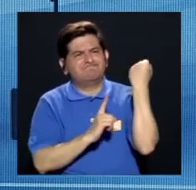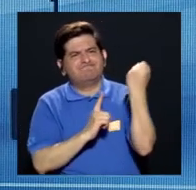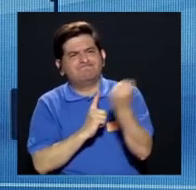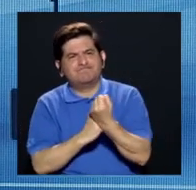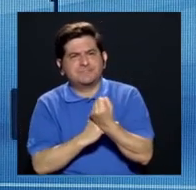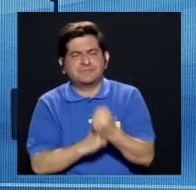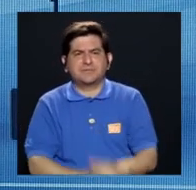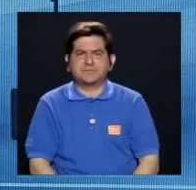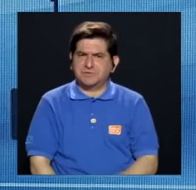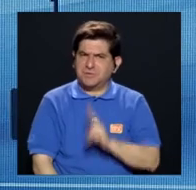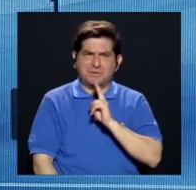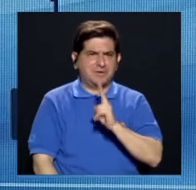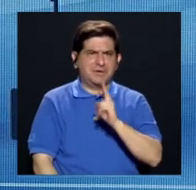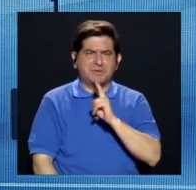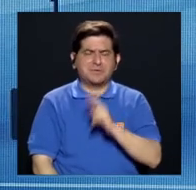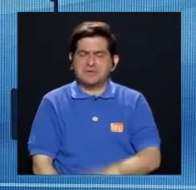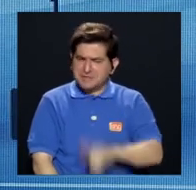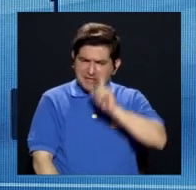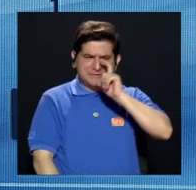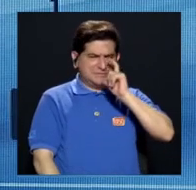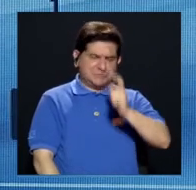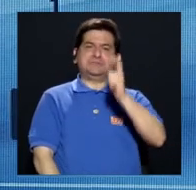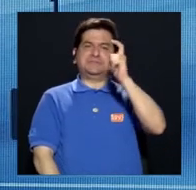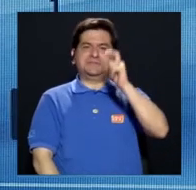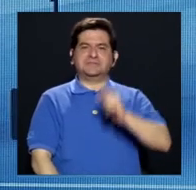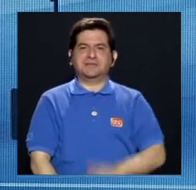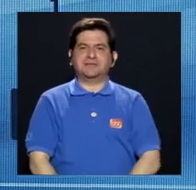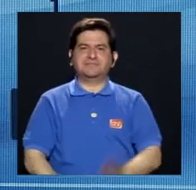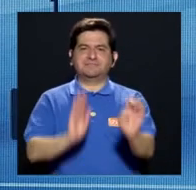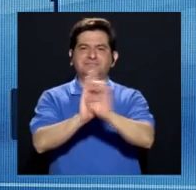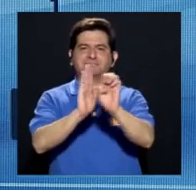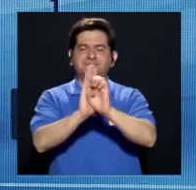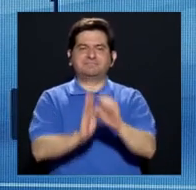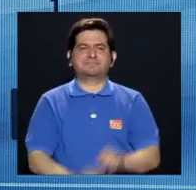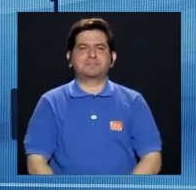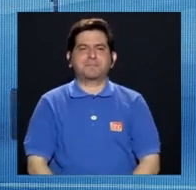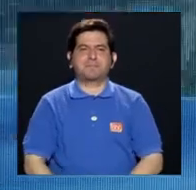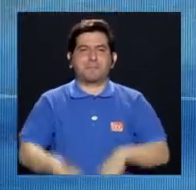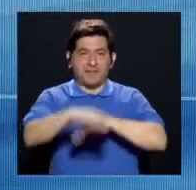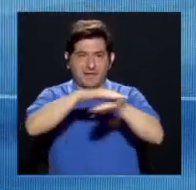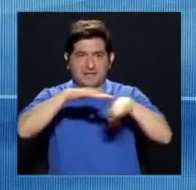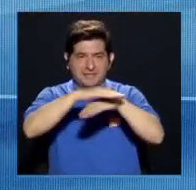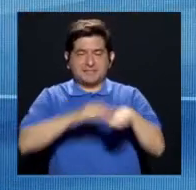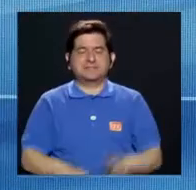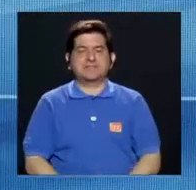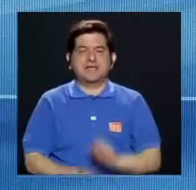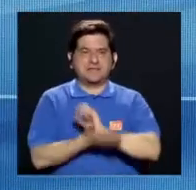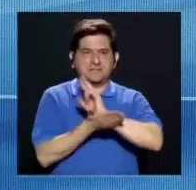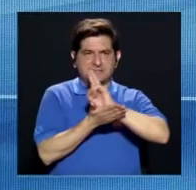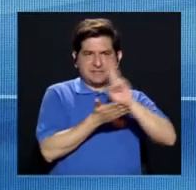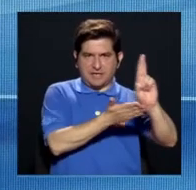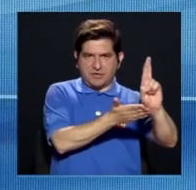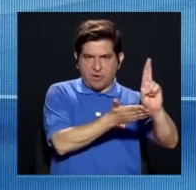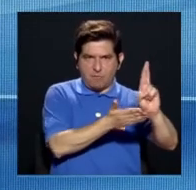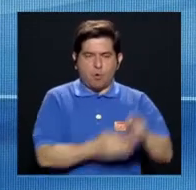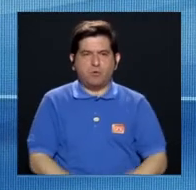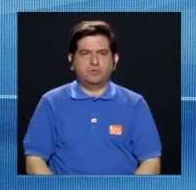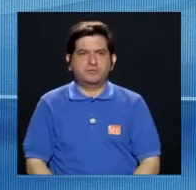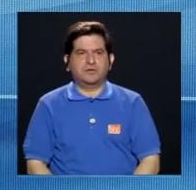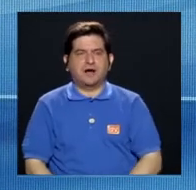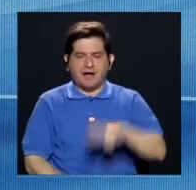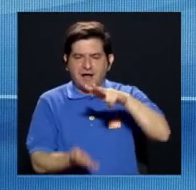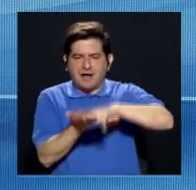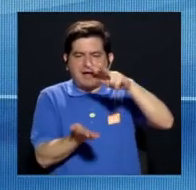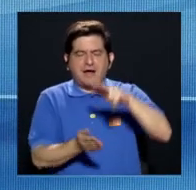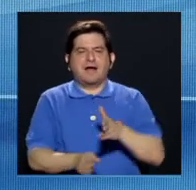acontecimientos verdaderamente dichosos. Por ejemplo, el que la sede de Occidente haya acreditado